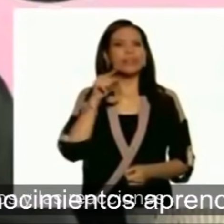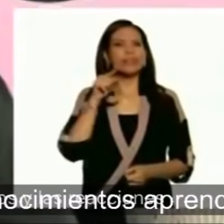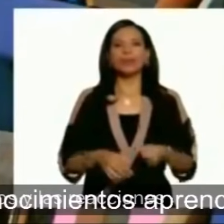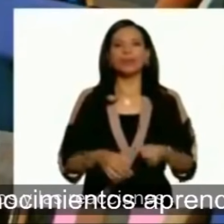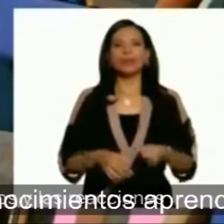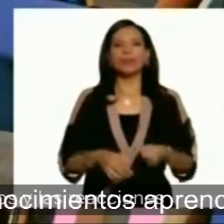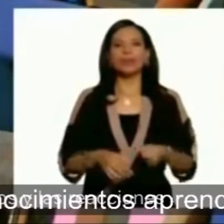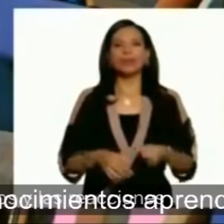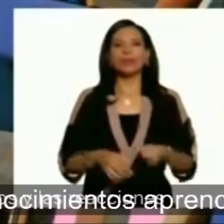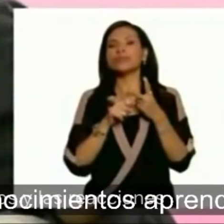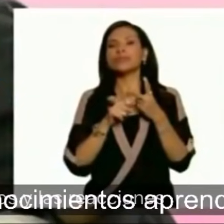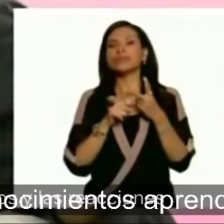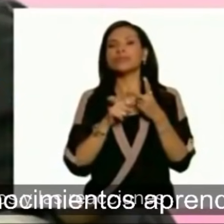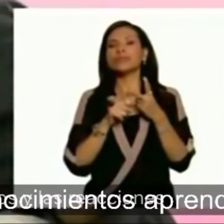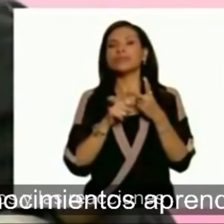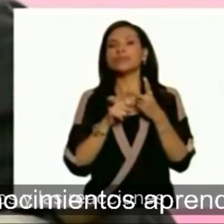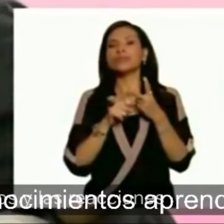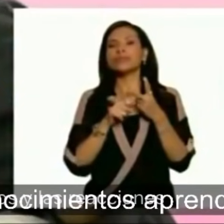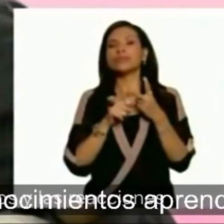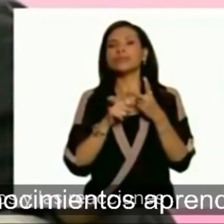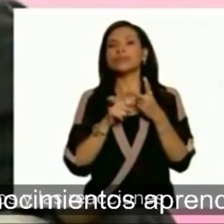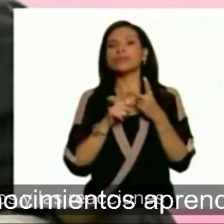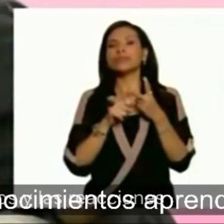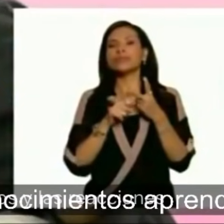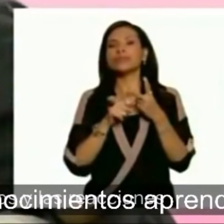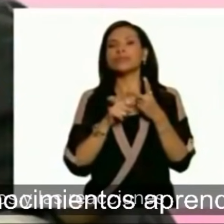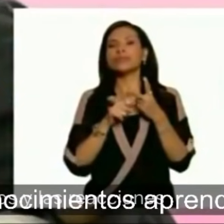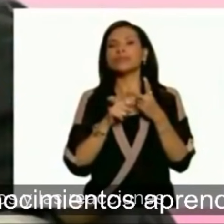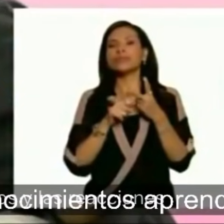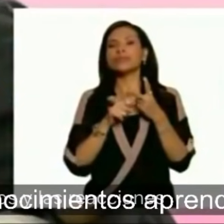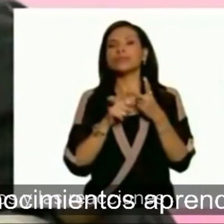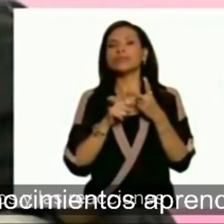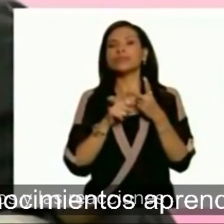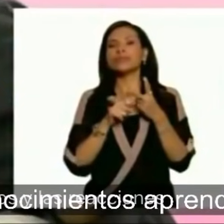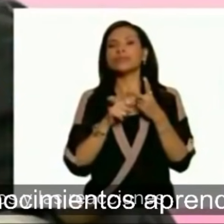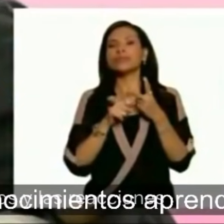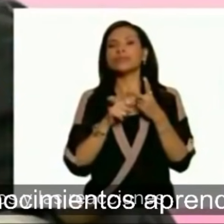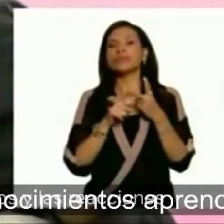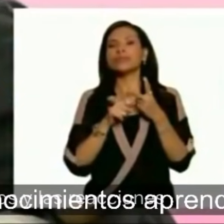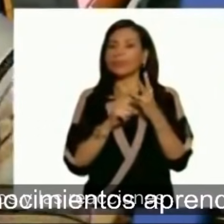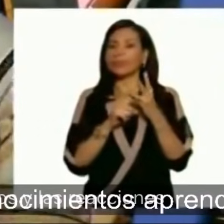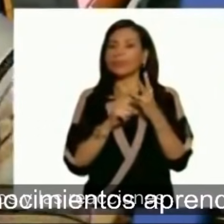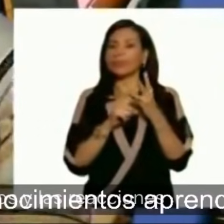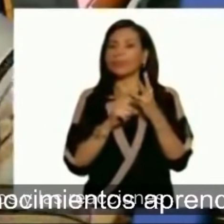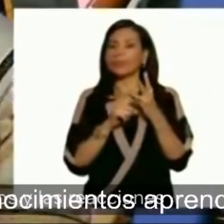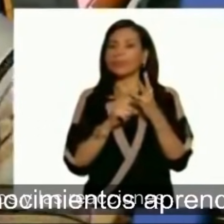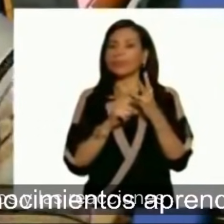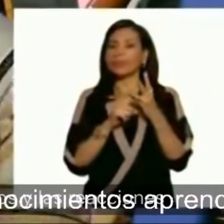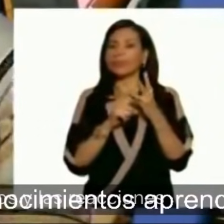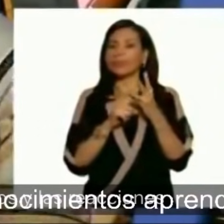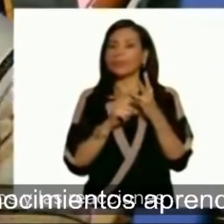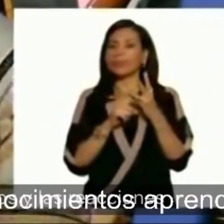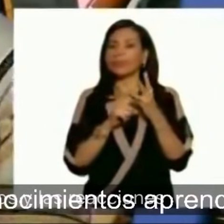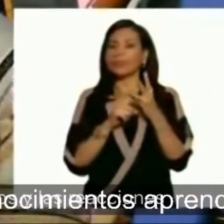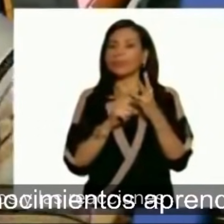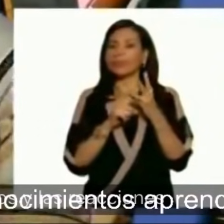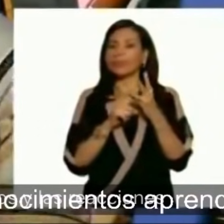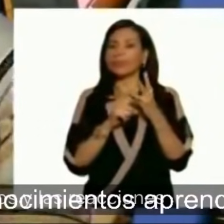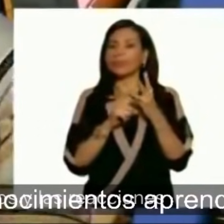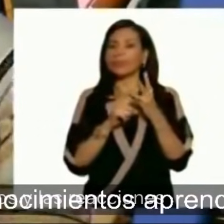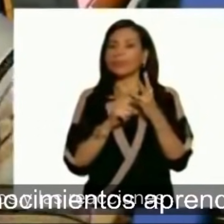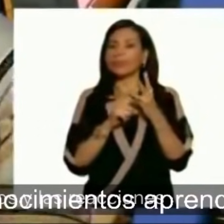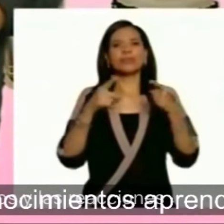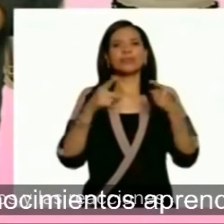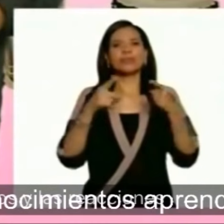te los cuentes? Primero elige una historia, elige la música o sonidos que te ayuden a describir la misma. Paso 3. Acción. Puedes presentarla en tu casa.